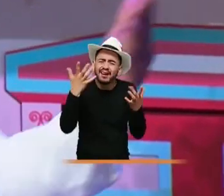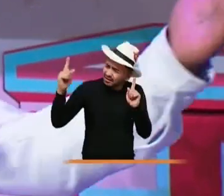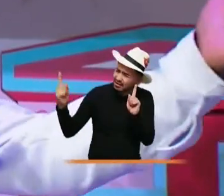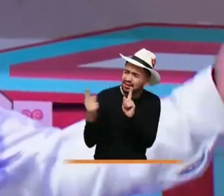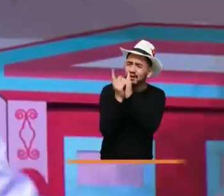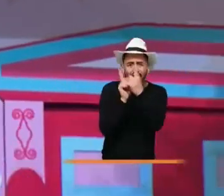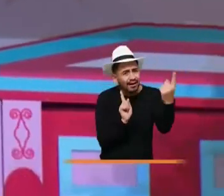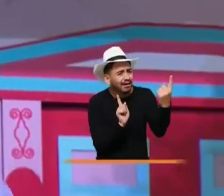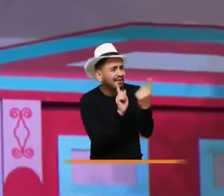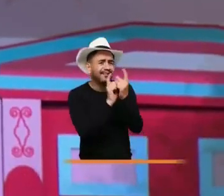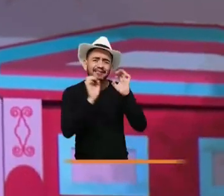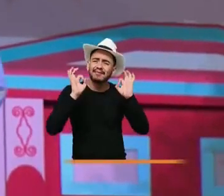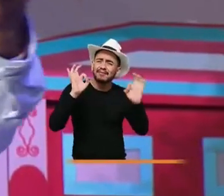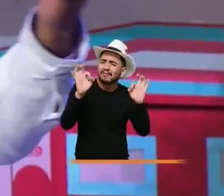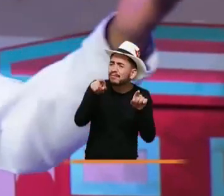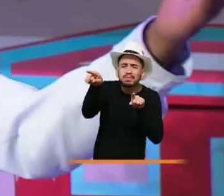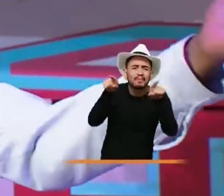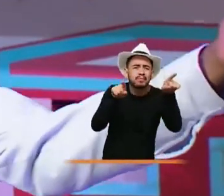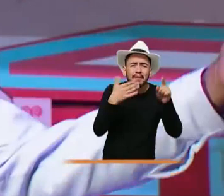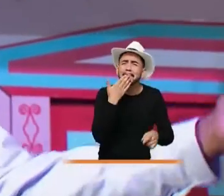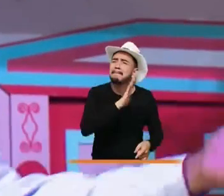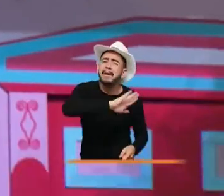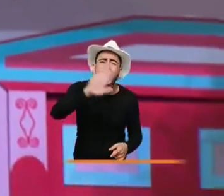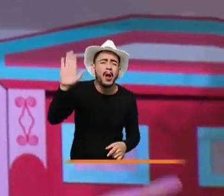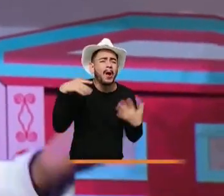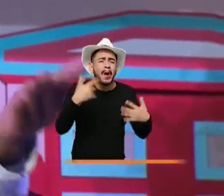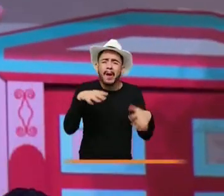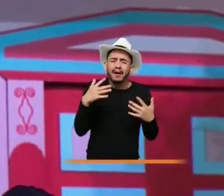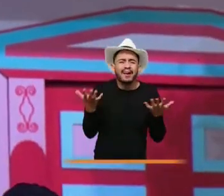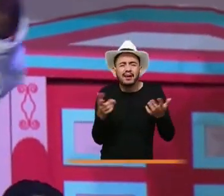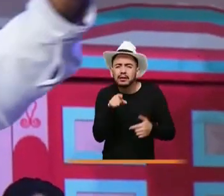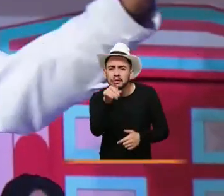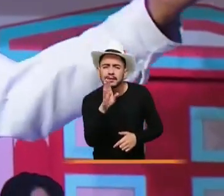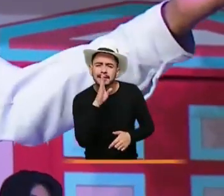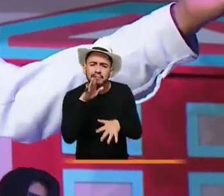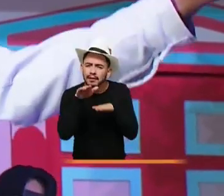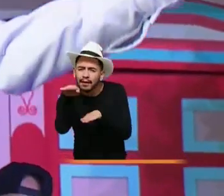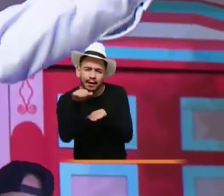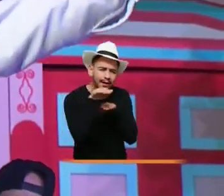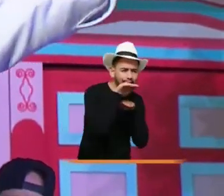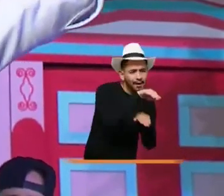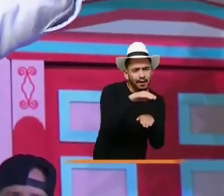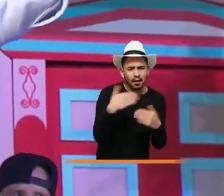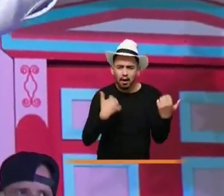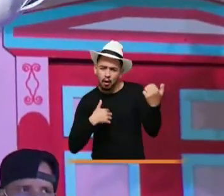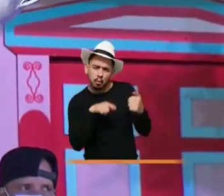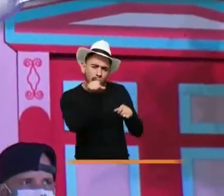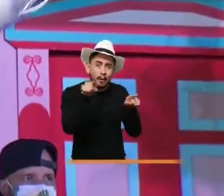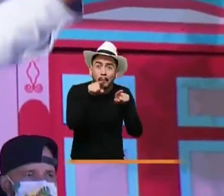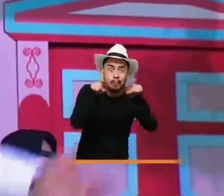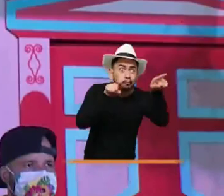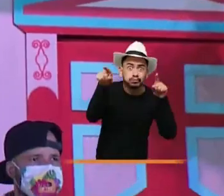con julián es el con los seguidores de la trova que hoy no está